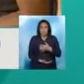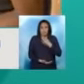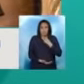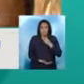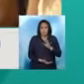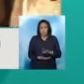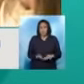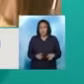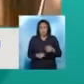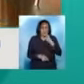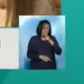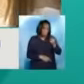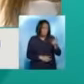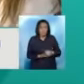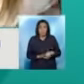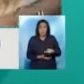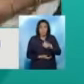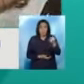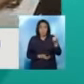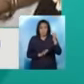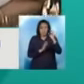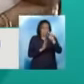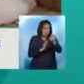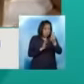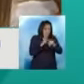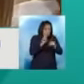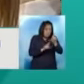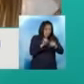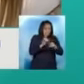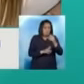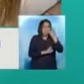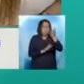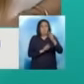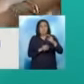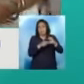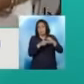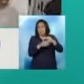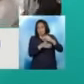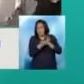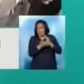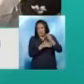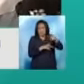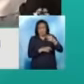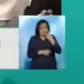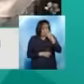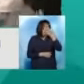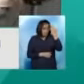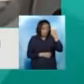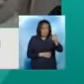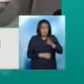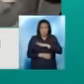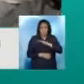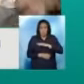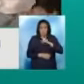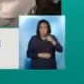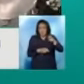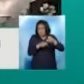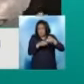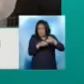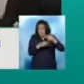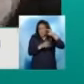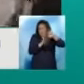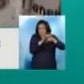Estamos viendo también, Victoria, al otro lado de nuestra pantalla, algunas imágenes. El adelanto, no se olviden, este jueves, ahí está un pequeño